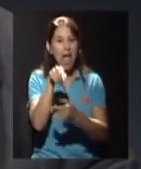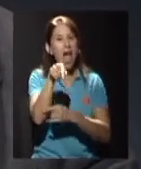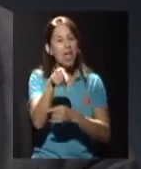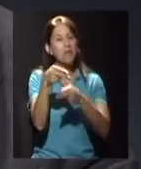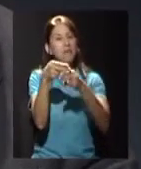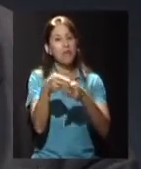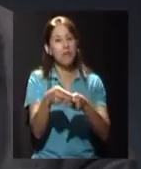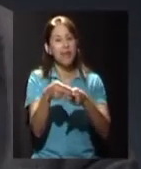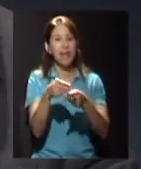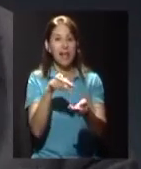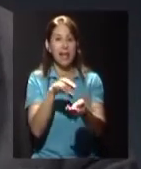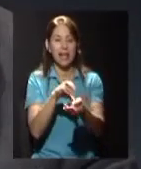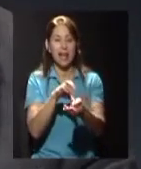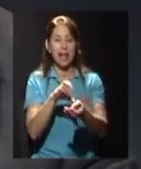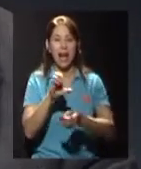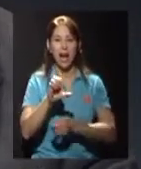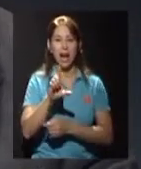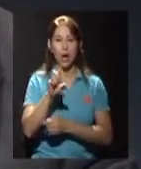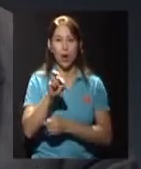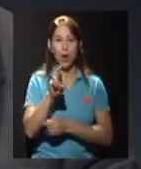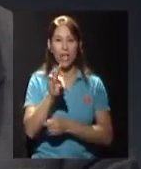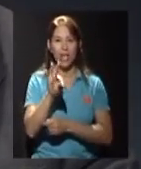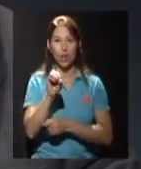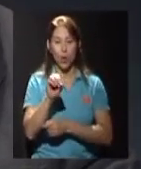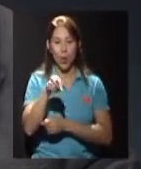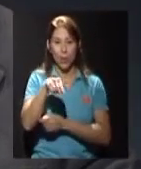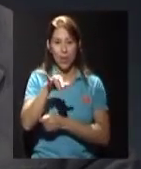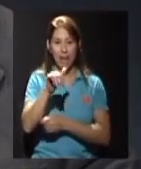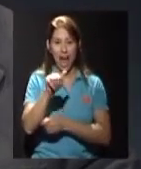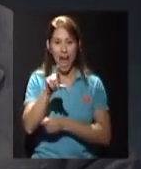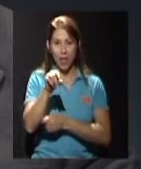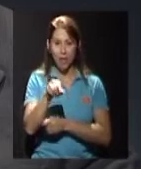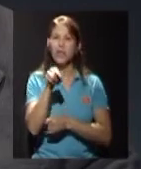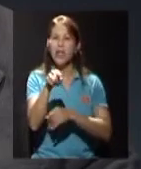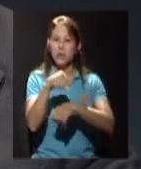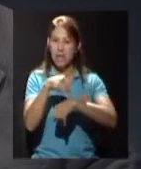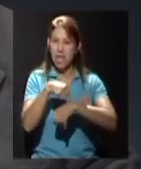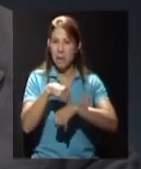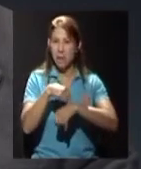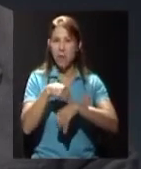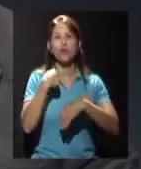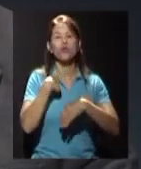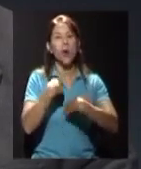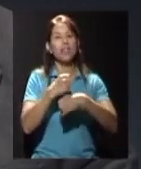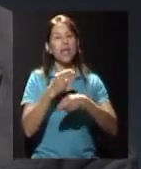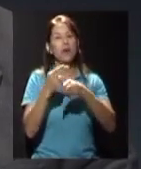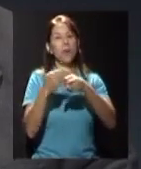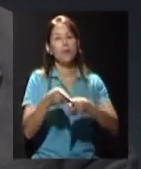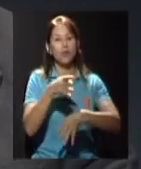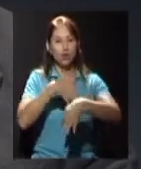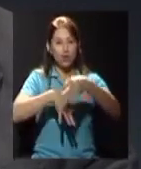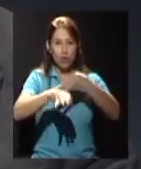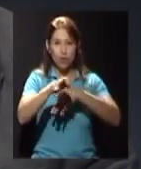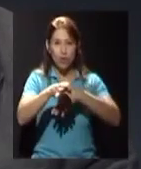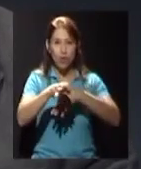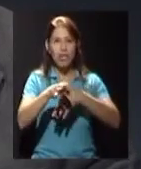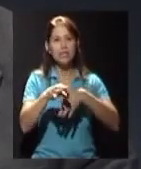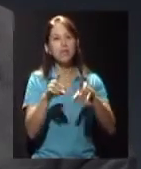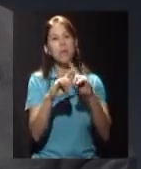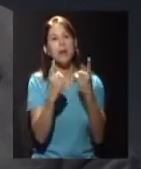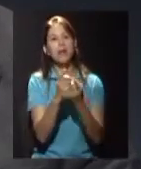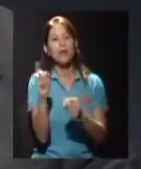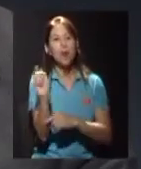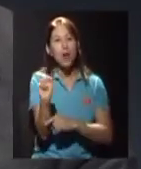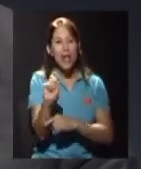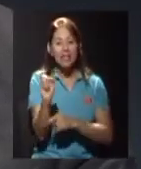tiempo haciendo sustituciones en urgencias en algunas veces en el